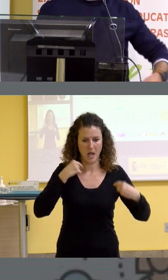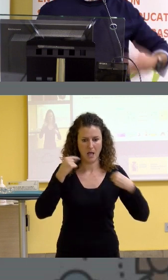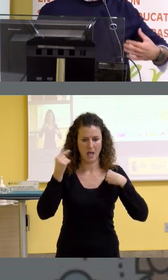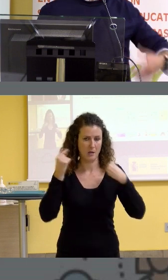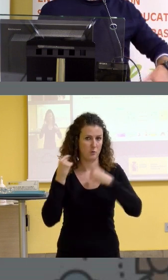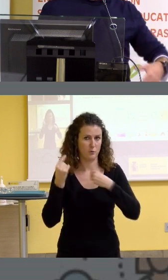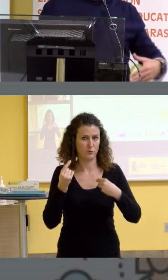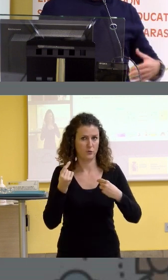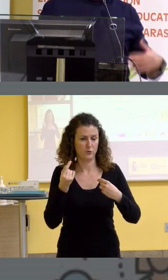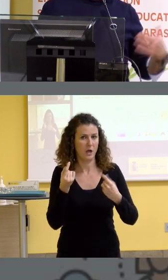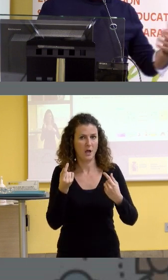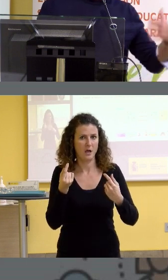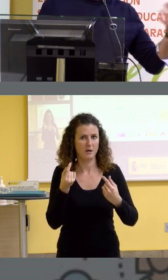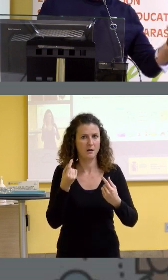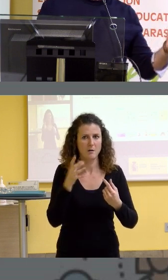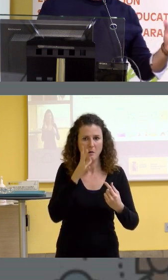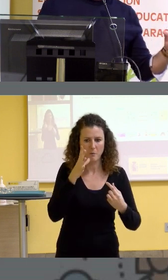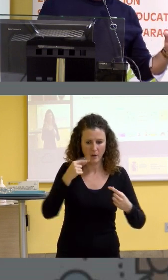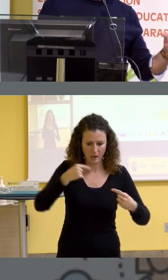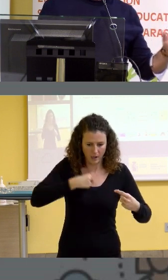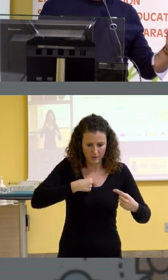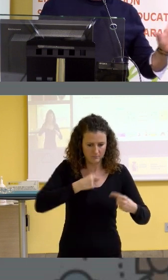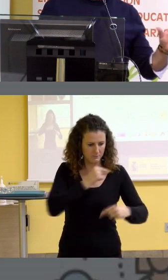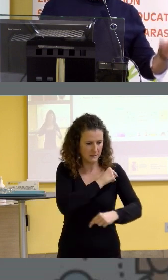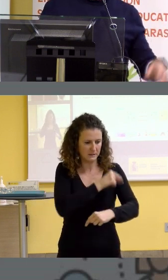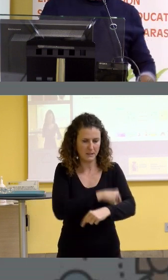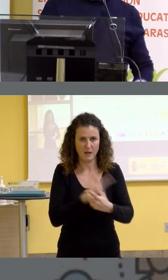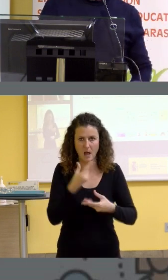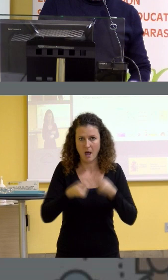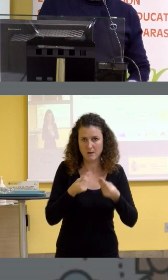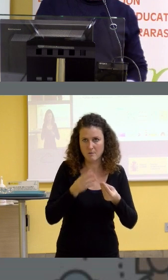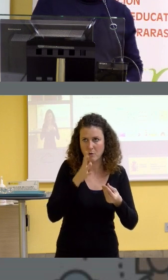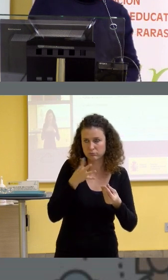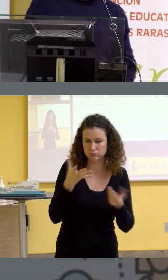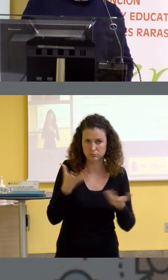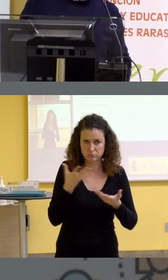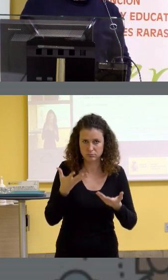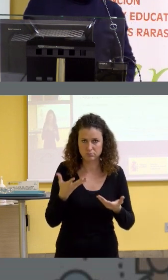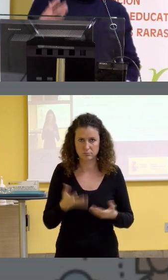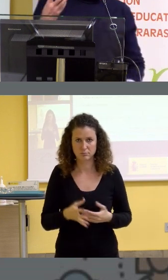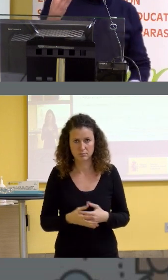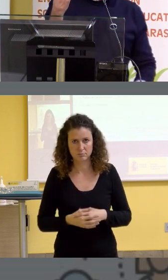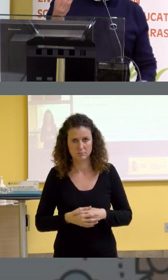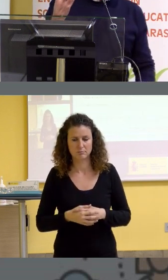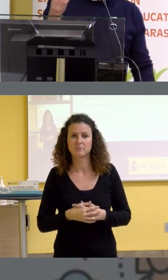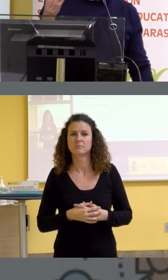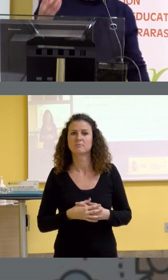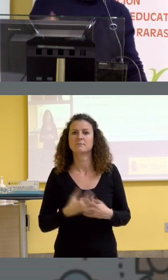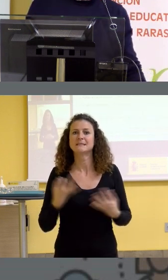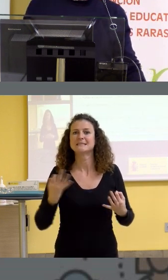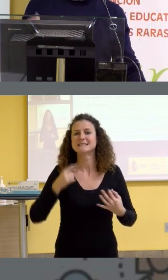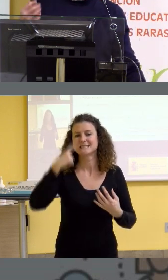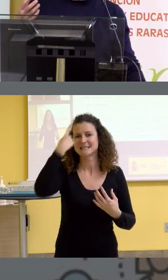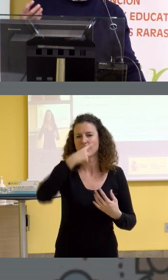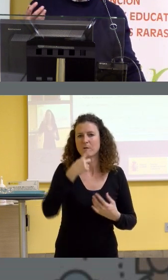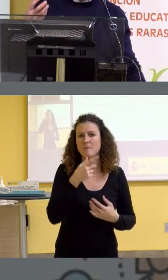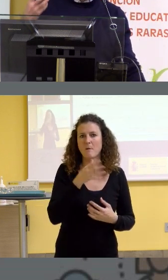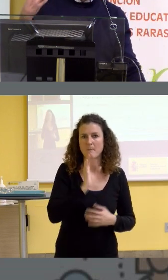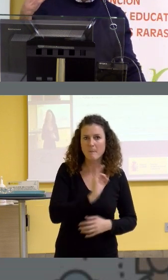mejoran? ¿Porque le tocas el chakra o por otra cosa? Pues será importante saber el qué y el por qué. ¿Qué sabemos? ¿Qué son